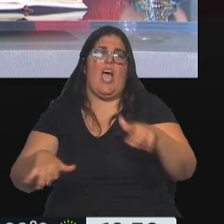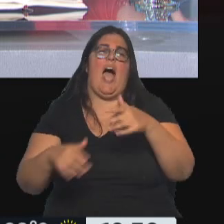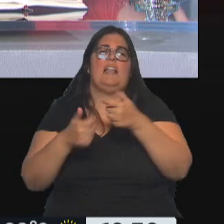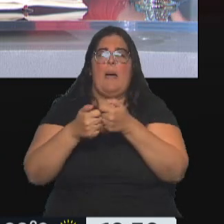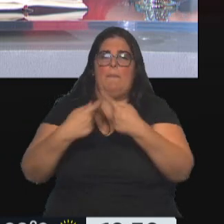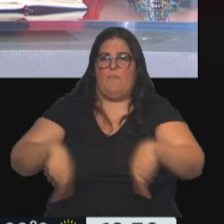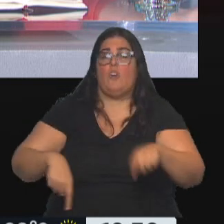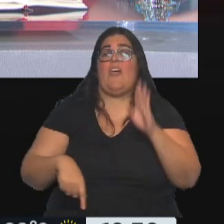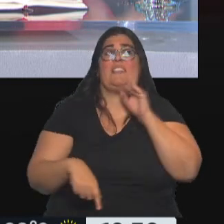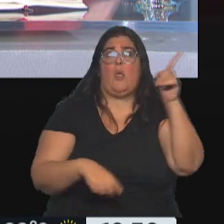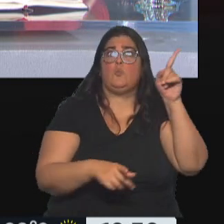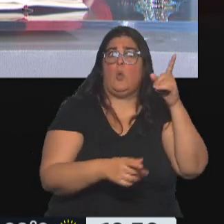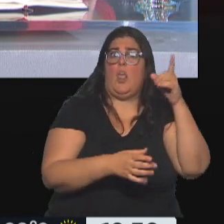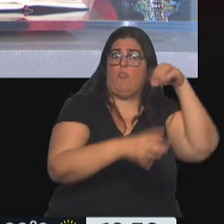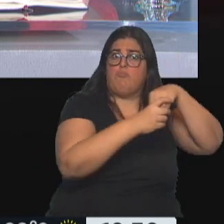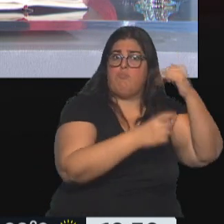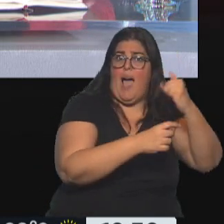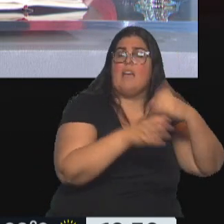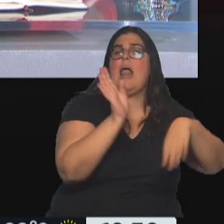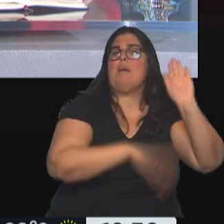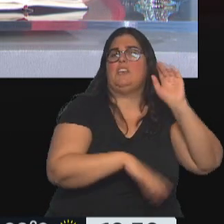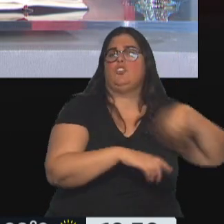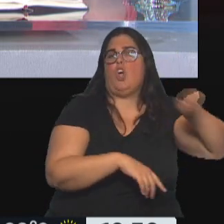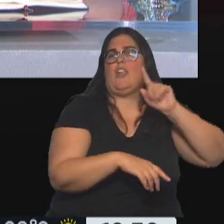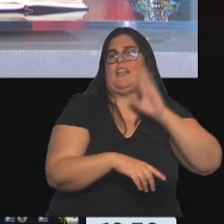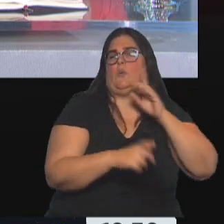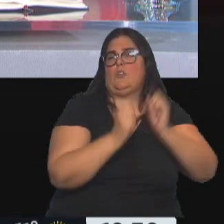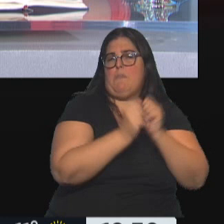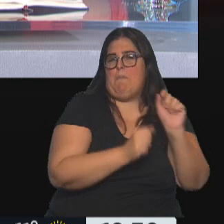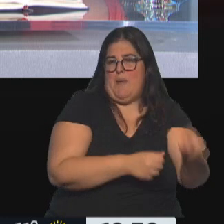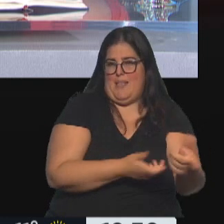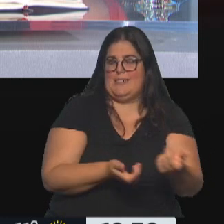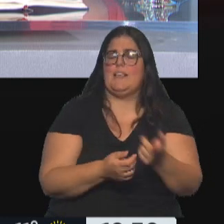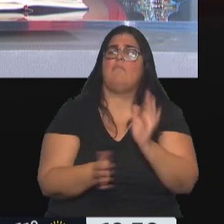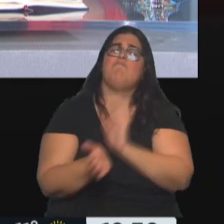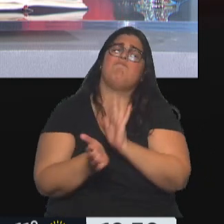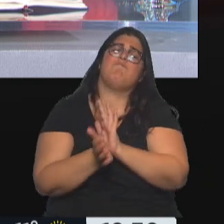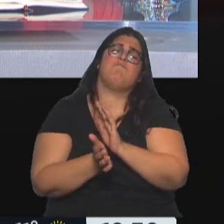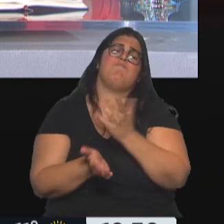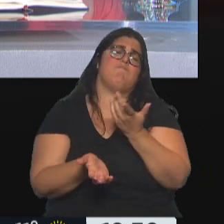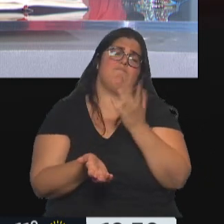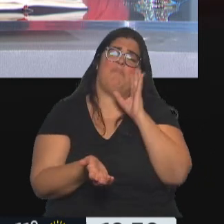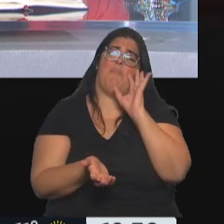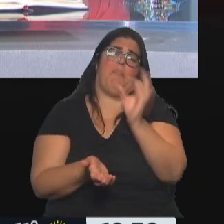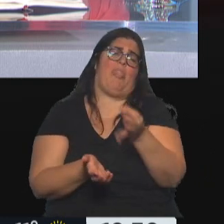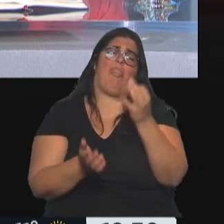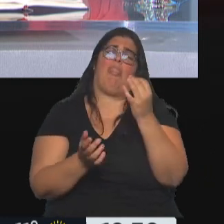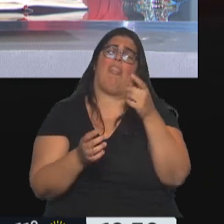operan en Estados Unidos y que son mayoritariamente estadounidenses. Es decir, detrás de todo esto me parece que claramente hay una